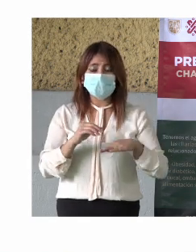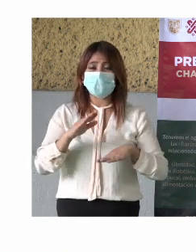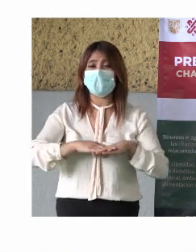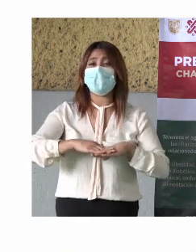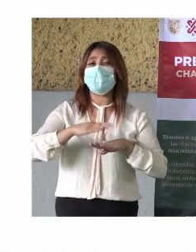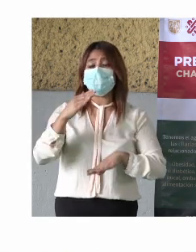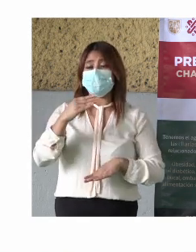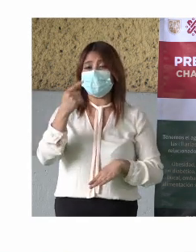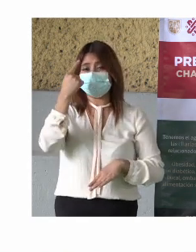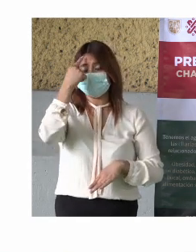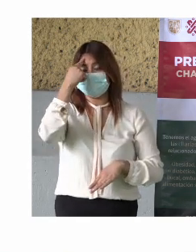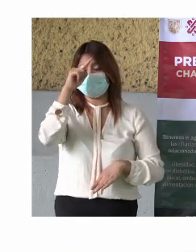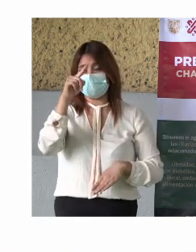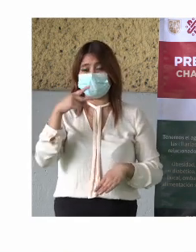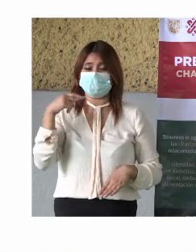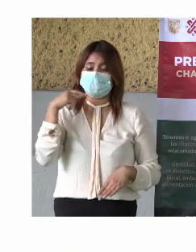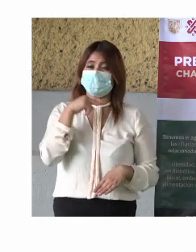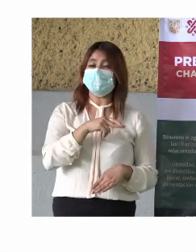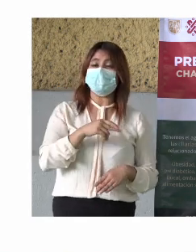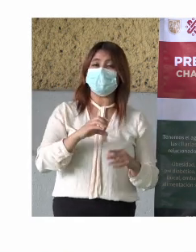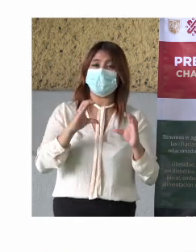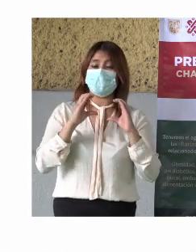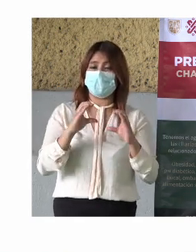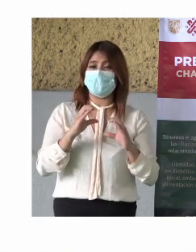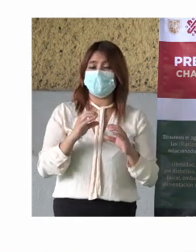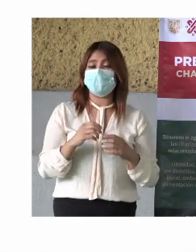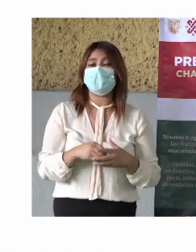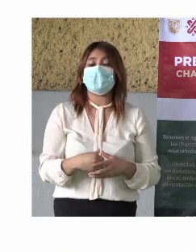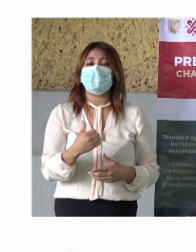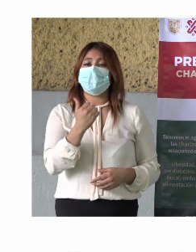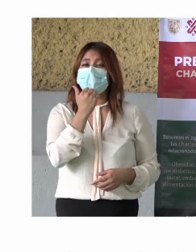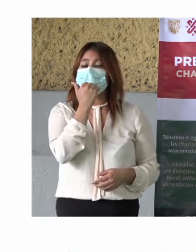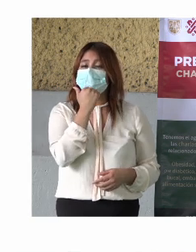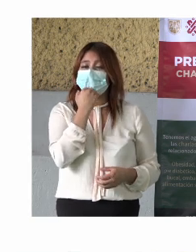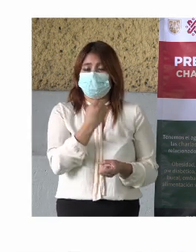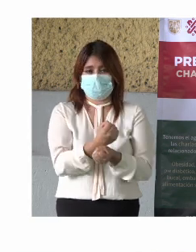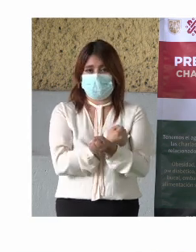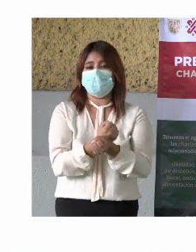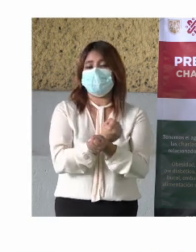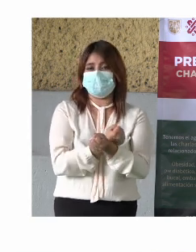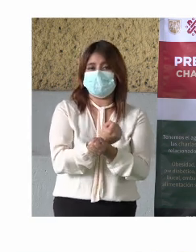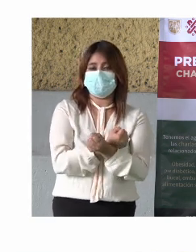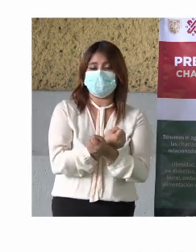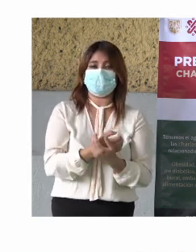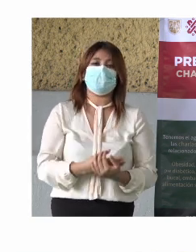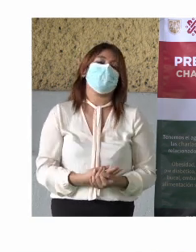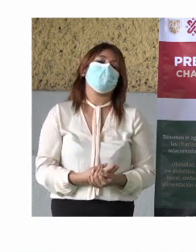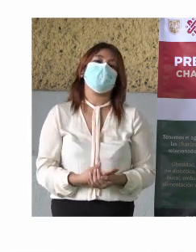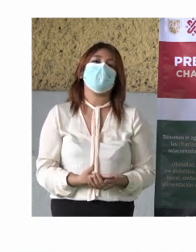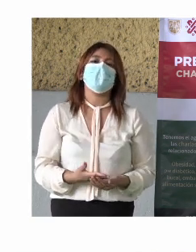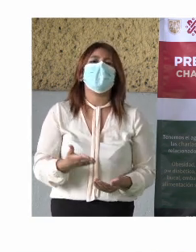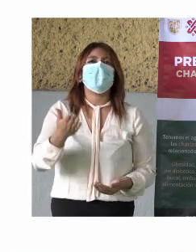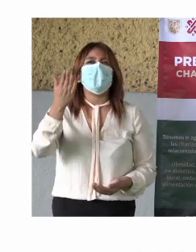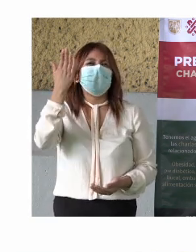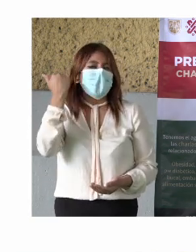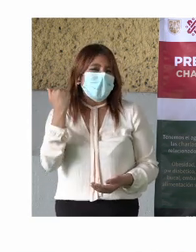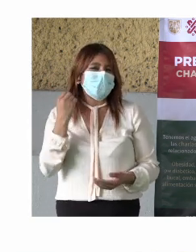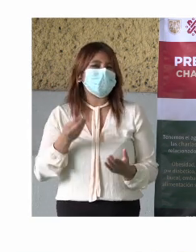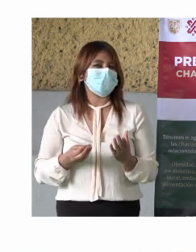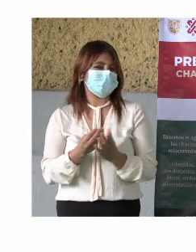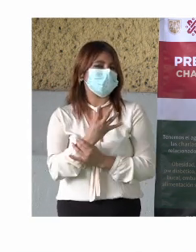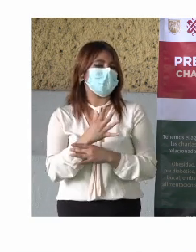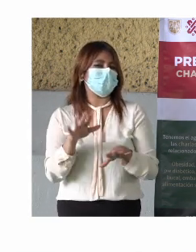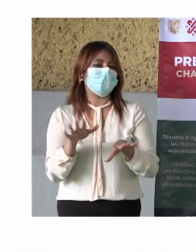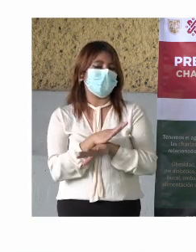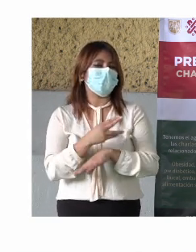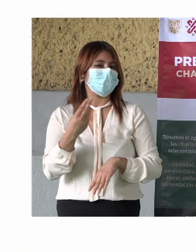más eficiente para el control de la glucosa, comparado con el que originalmente había salido, que era la galegina. Entonces, la galegina